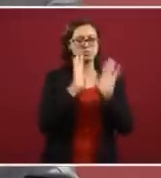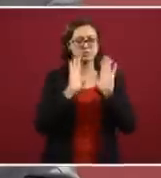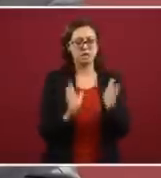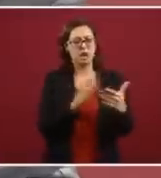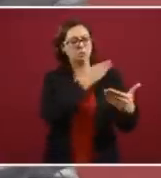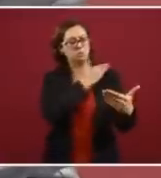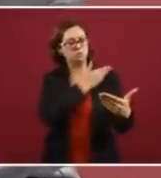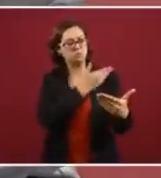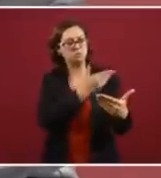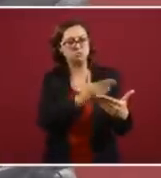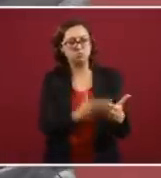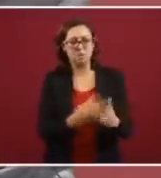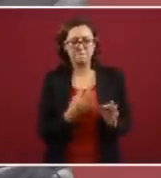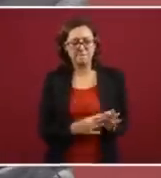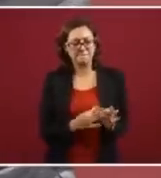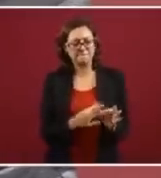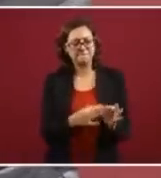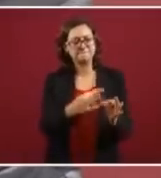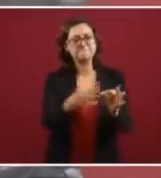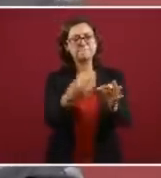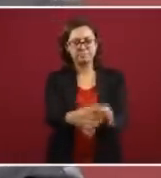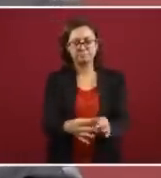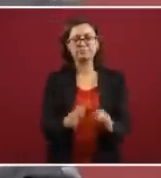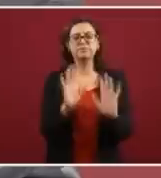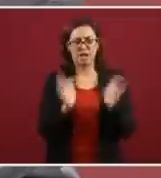el análisis y también